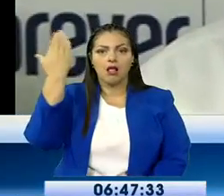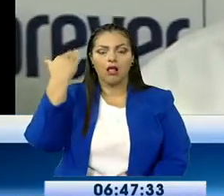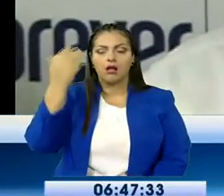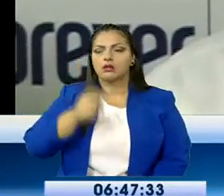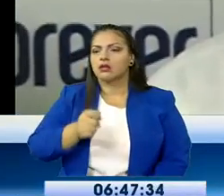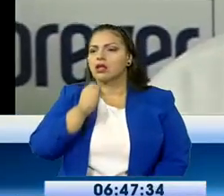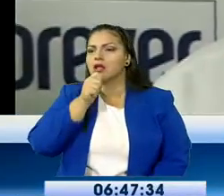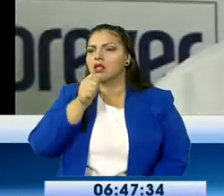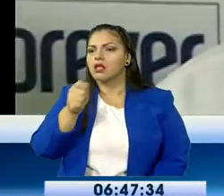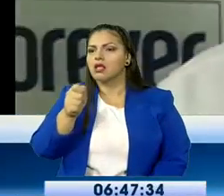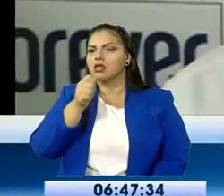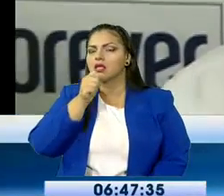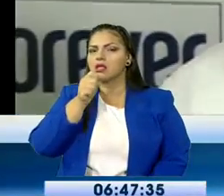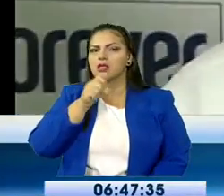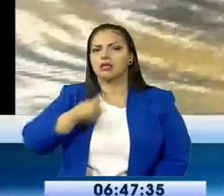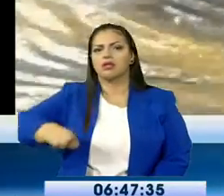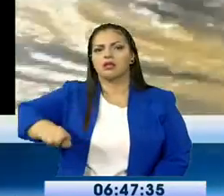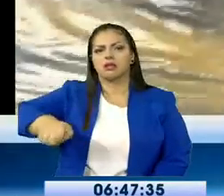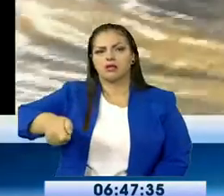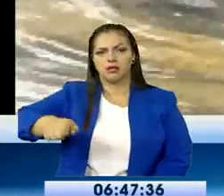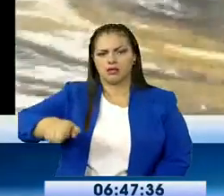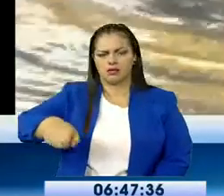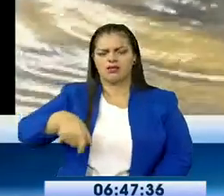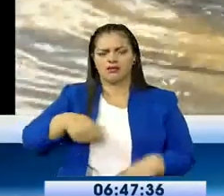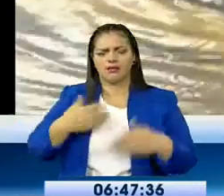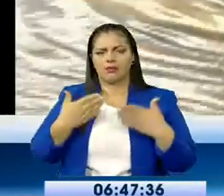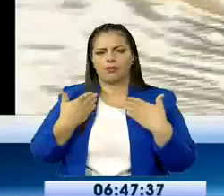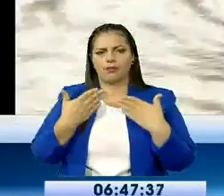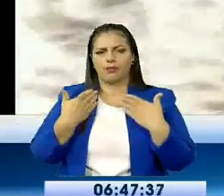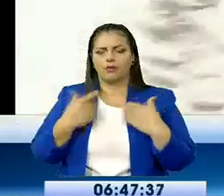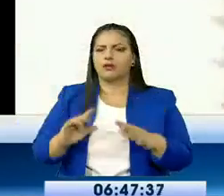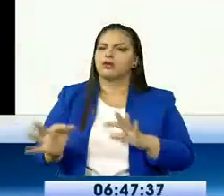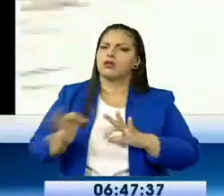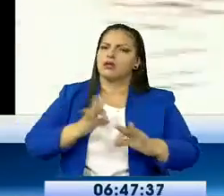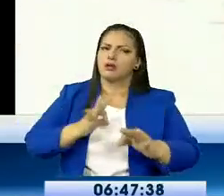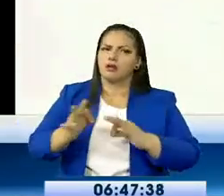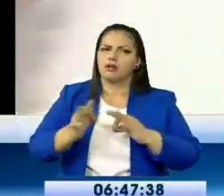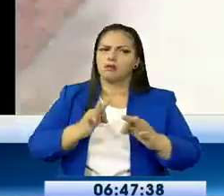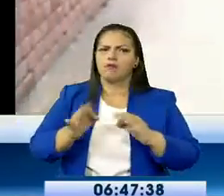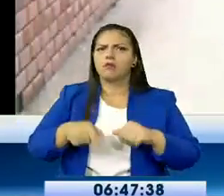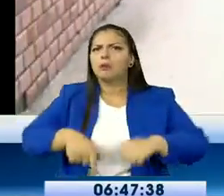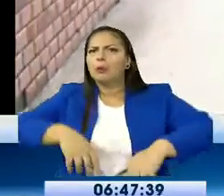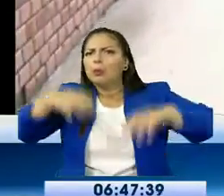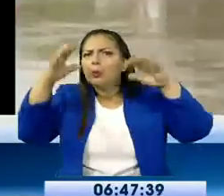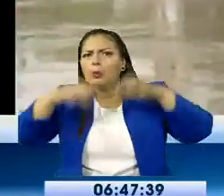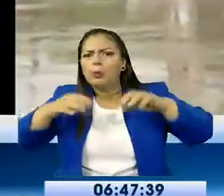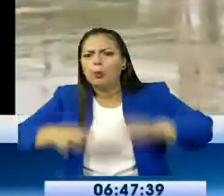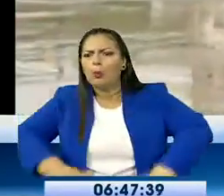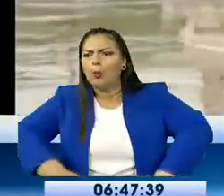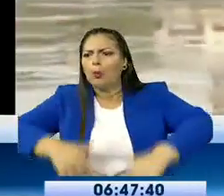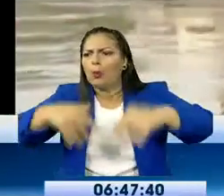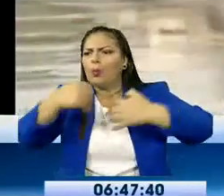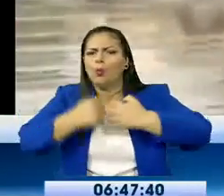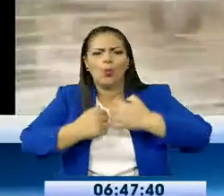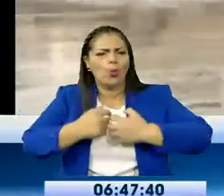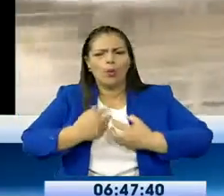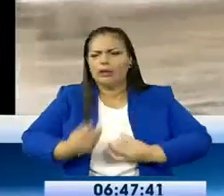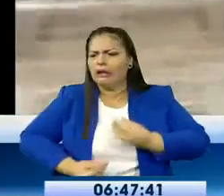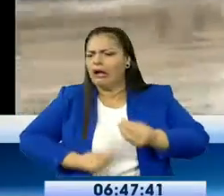Guayaquil hasta una de las radios de la ciudad para dar a conocer las acciones que llevará a cabo la municipalidad con respecto al